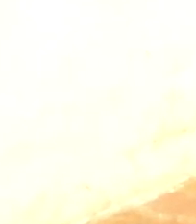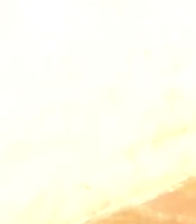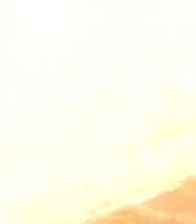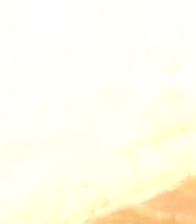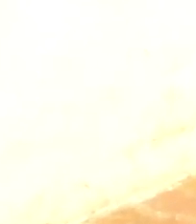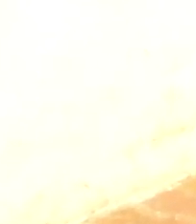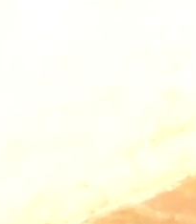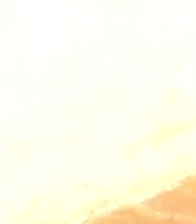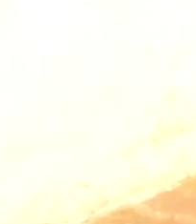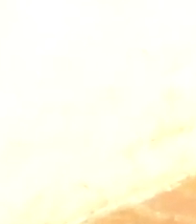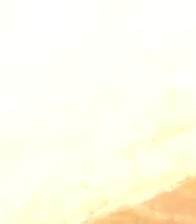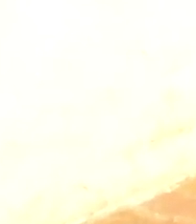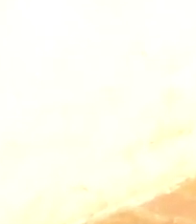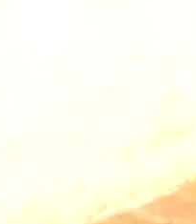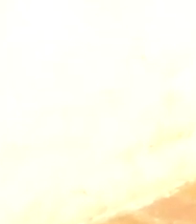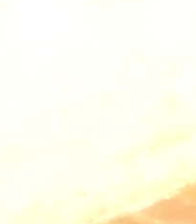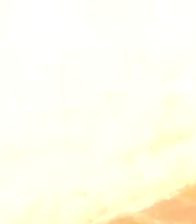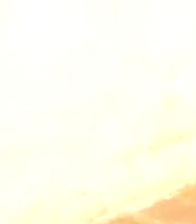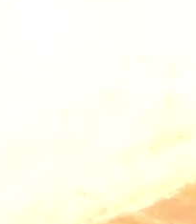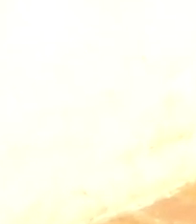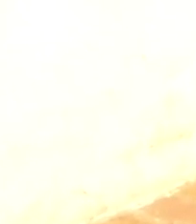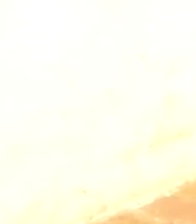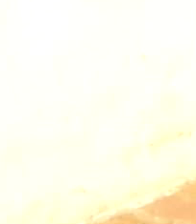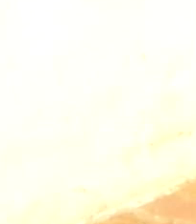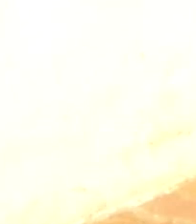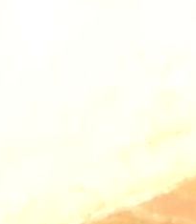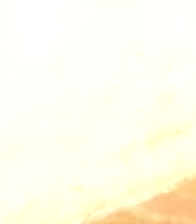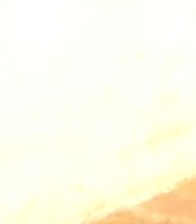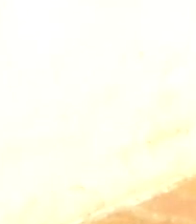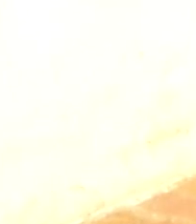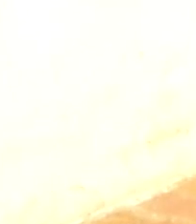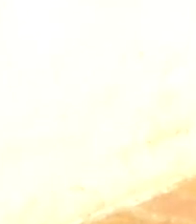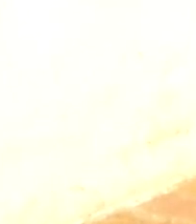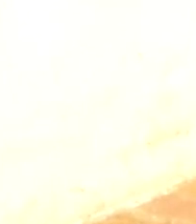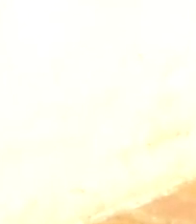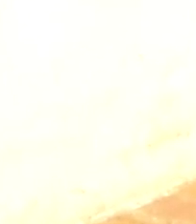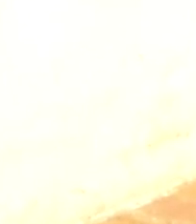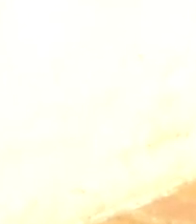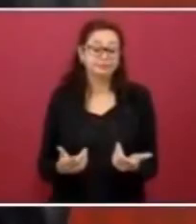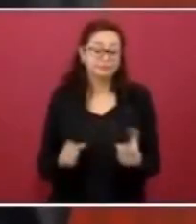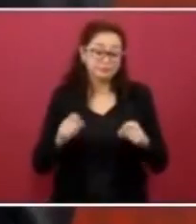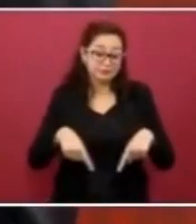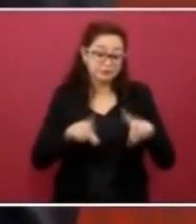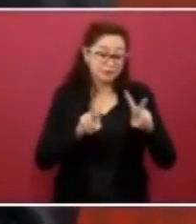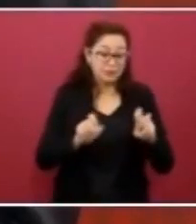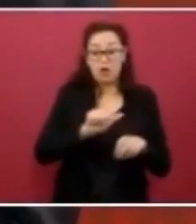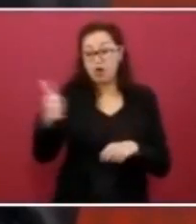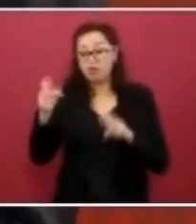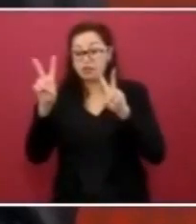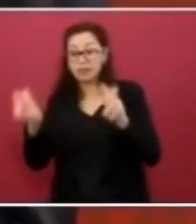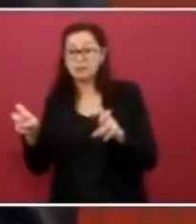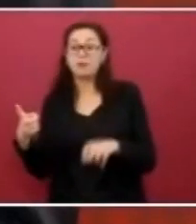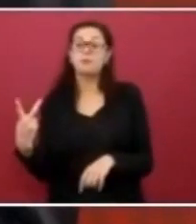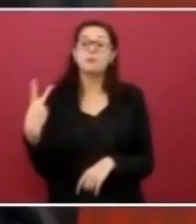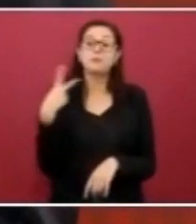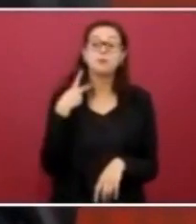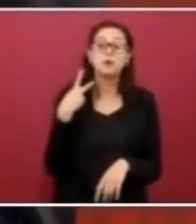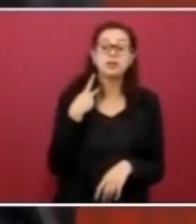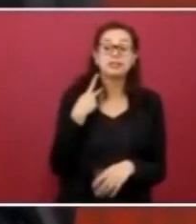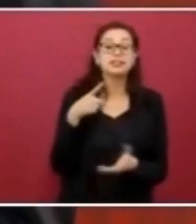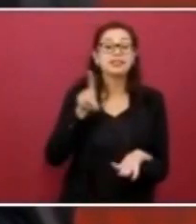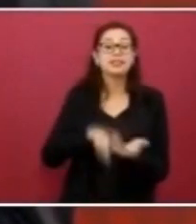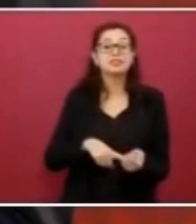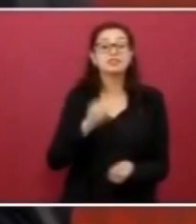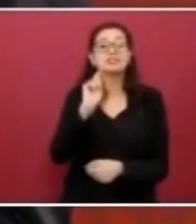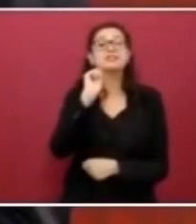juárez y para también atender un poco la problemática que se está presentando con la cuestión migratoria desconoce aún la fecha pero podría